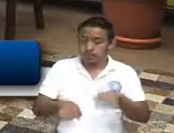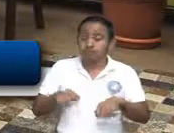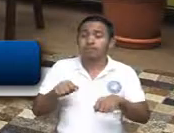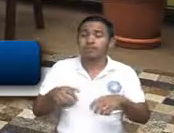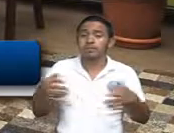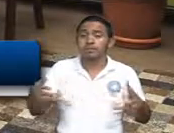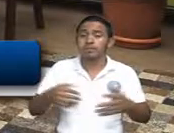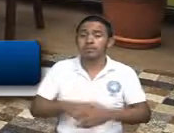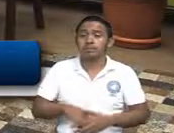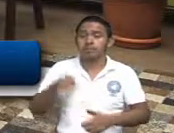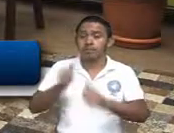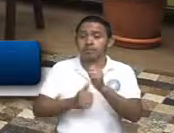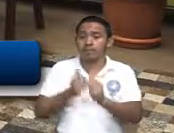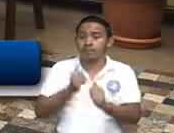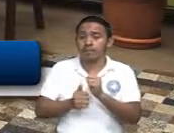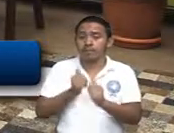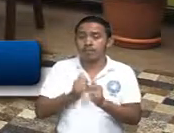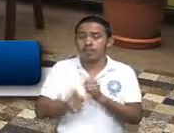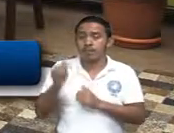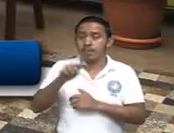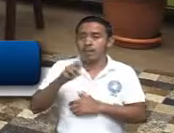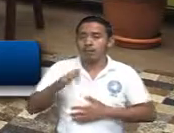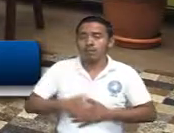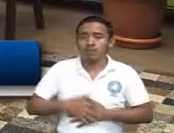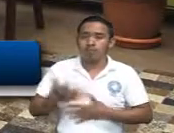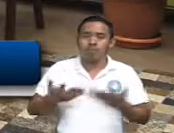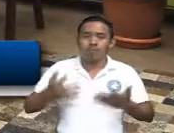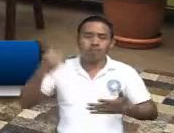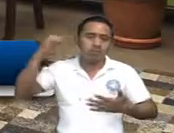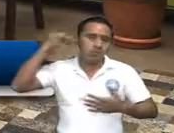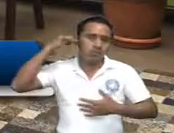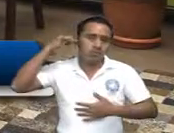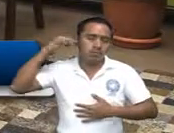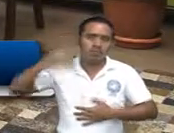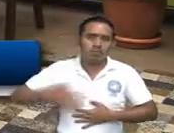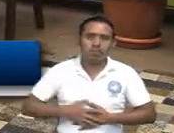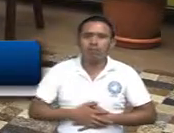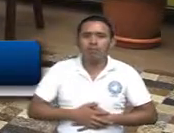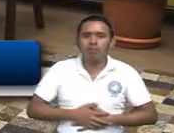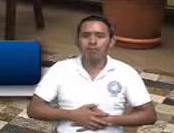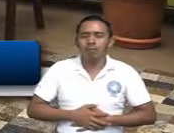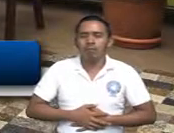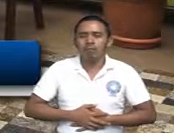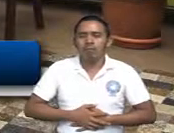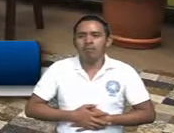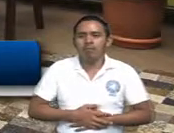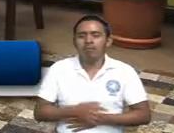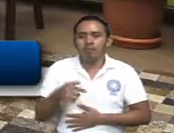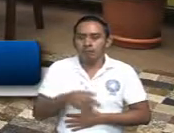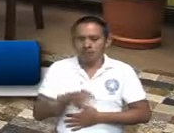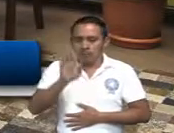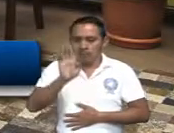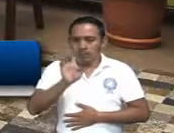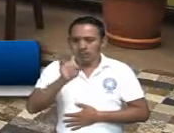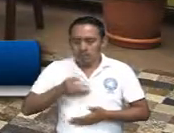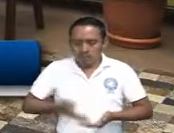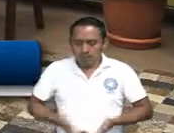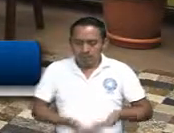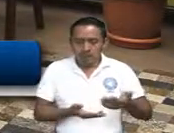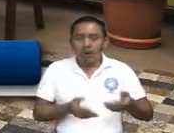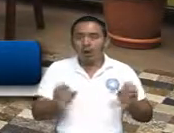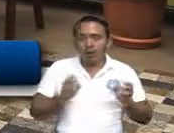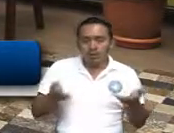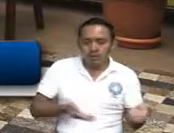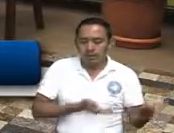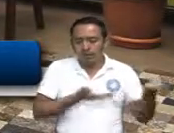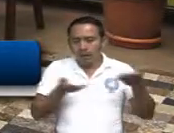que sufra su audición si el bebé tuvo que meterse a una incubadora